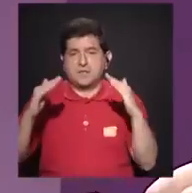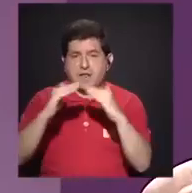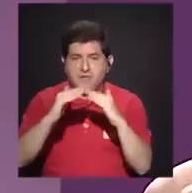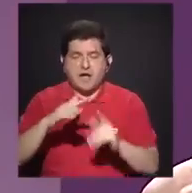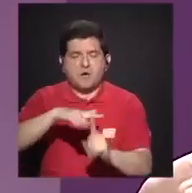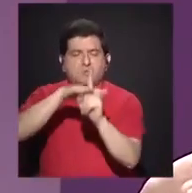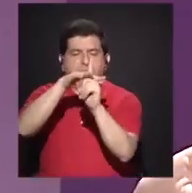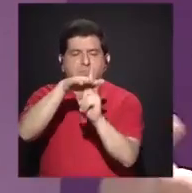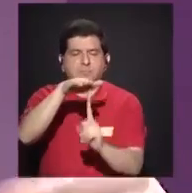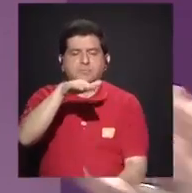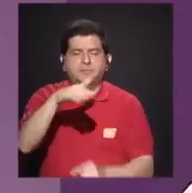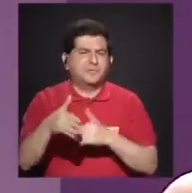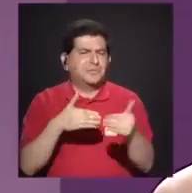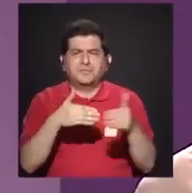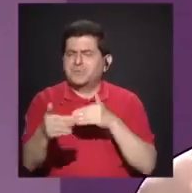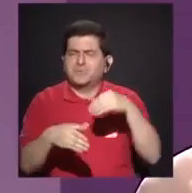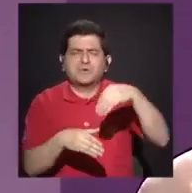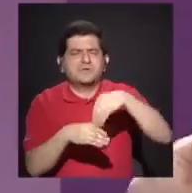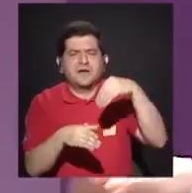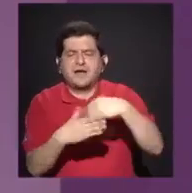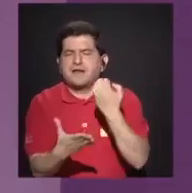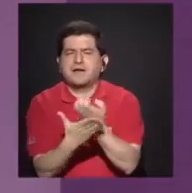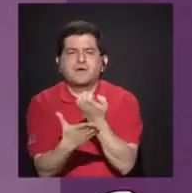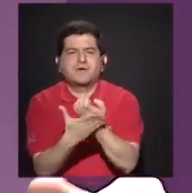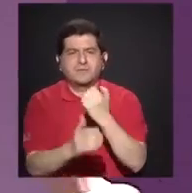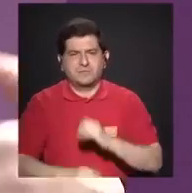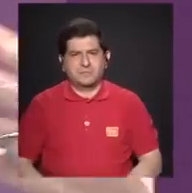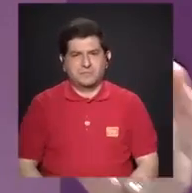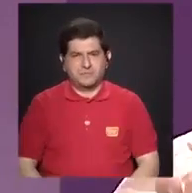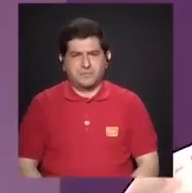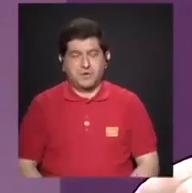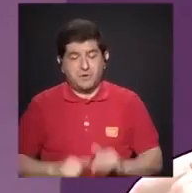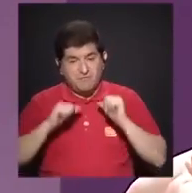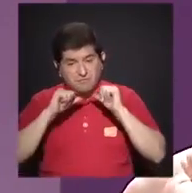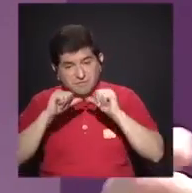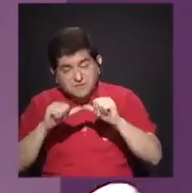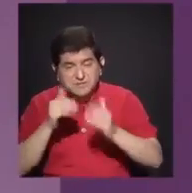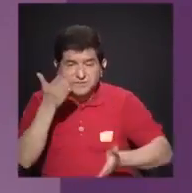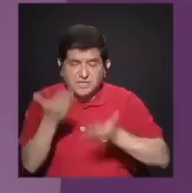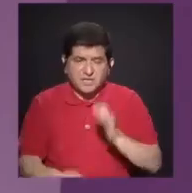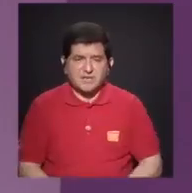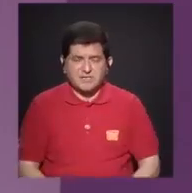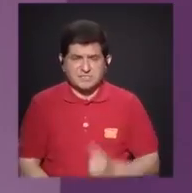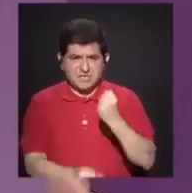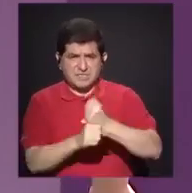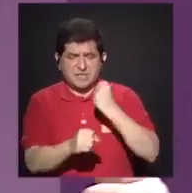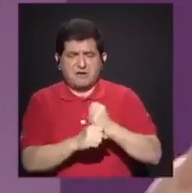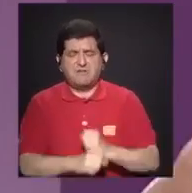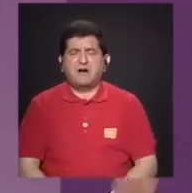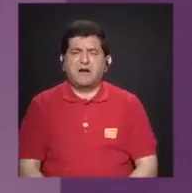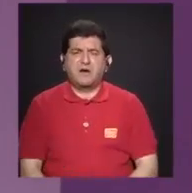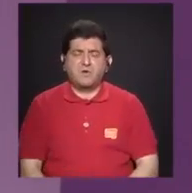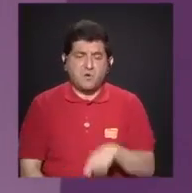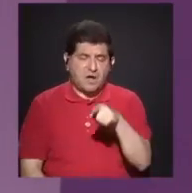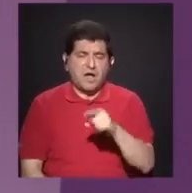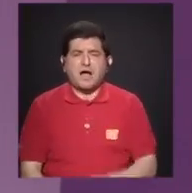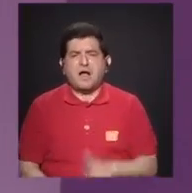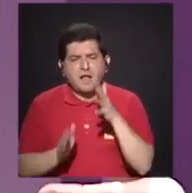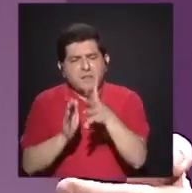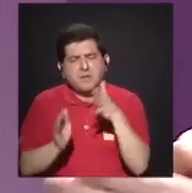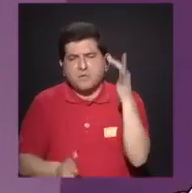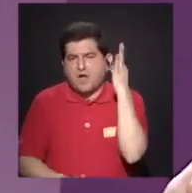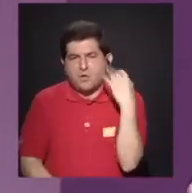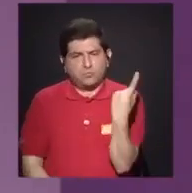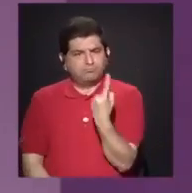estando invisibilizado, claro, a pesar del aporte que hace a la economía, pero y se siguen, por ejemplo, recargando las labores de cuidado en nosotras las mujeres.